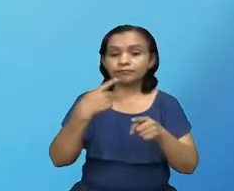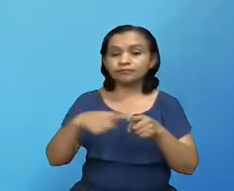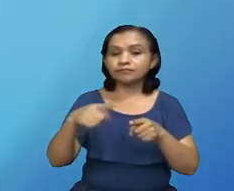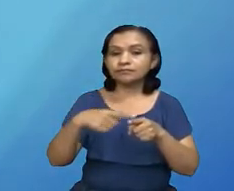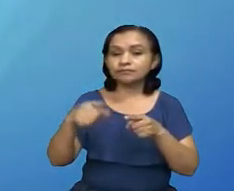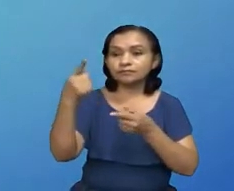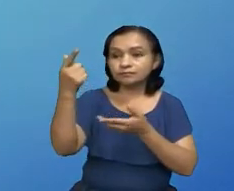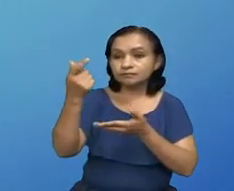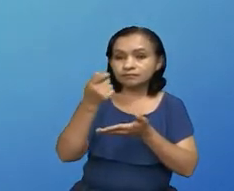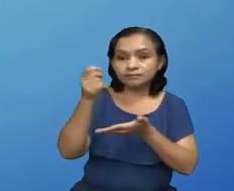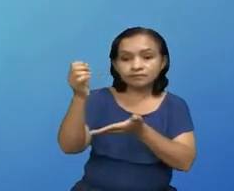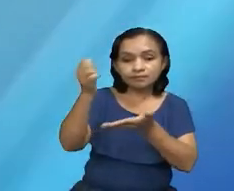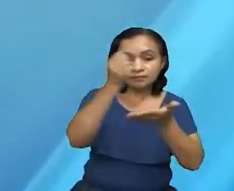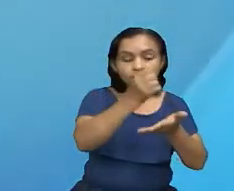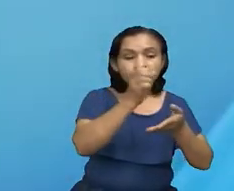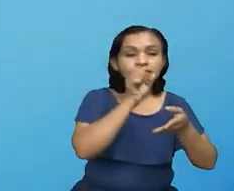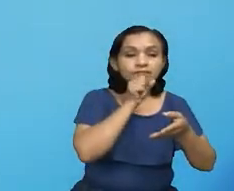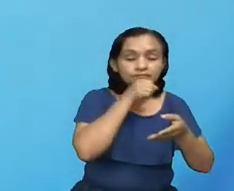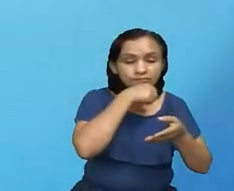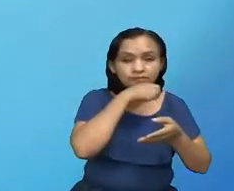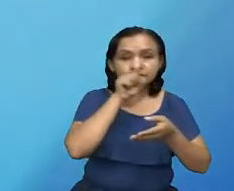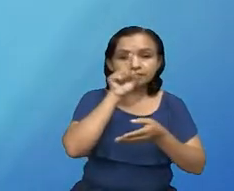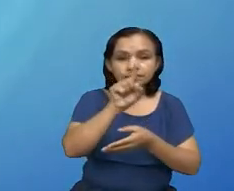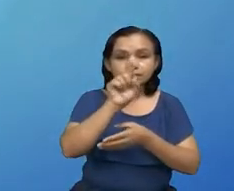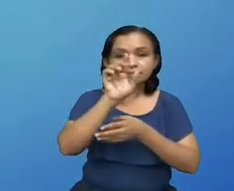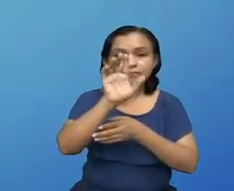pagará las pensiones de